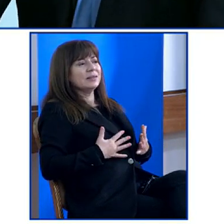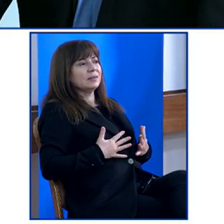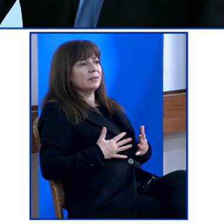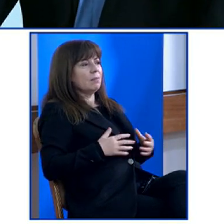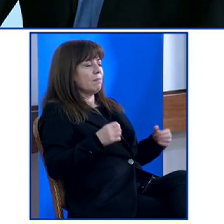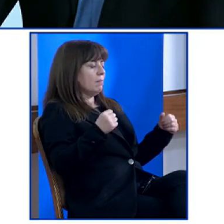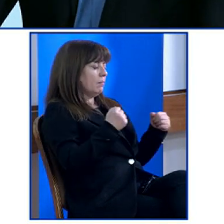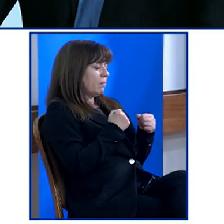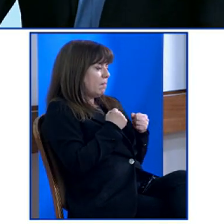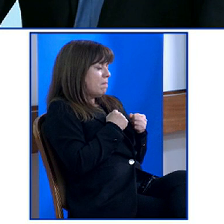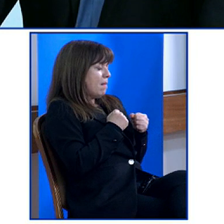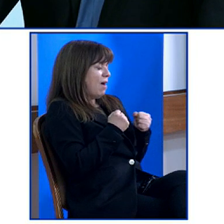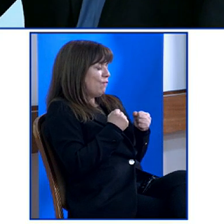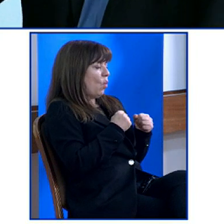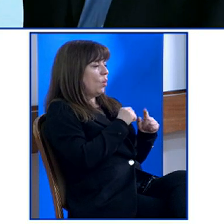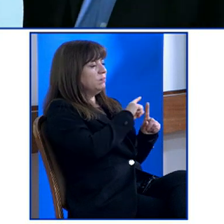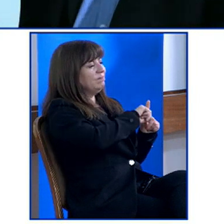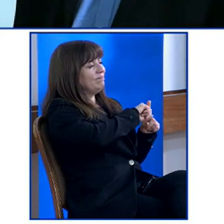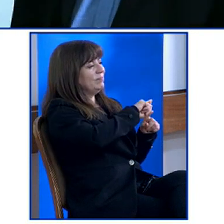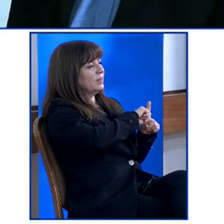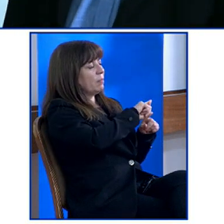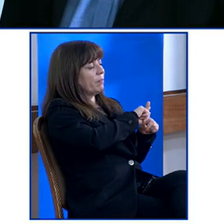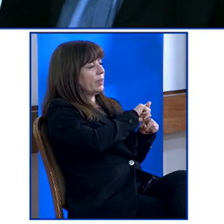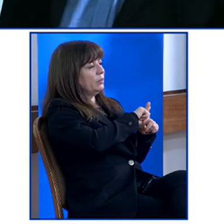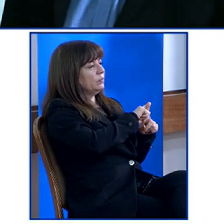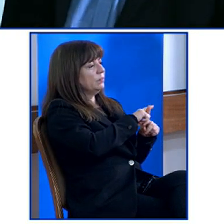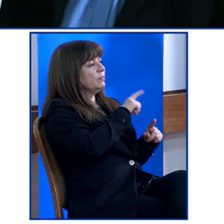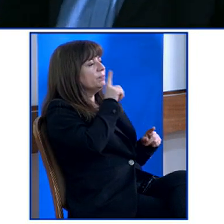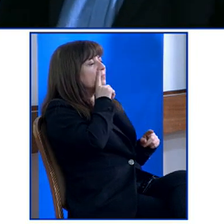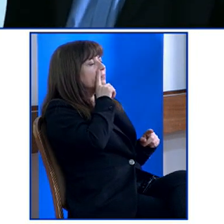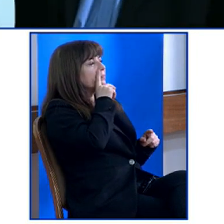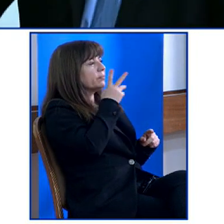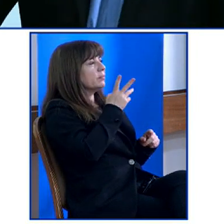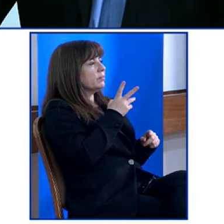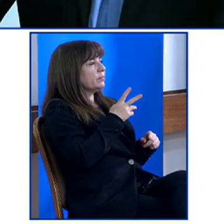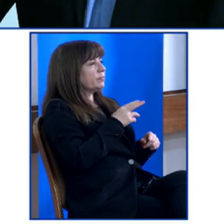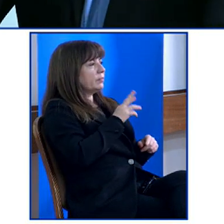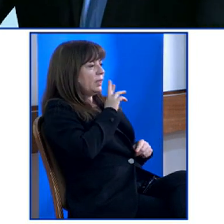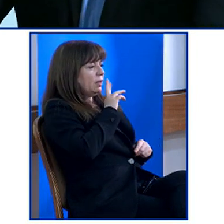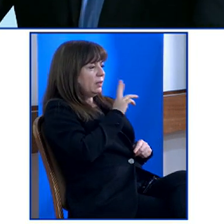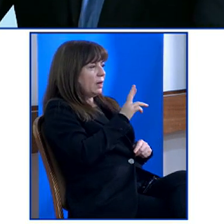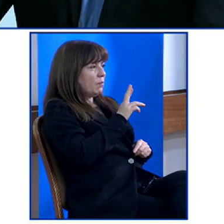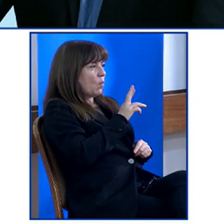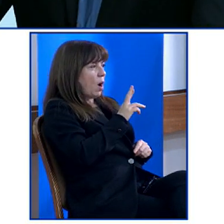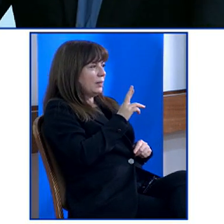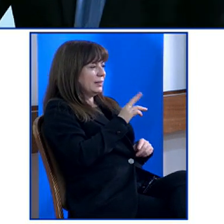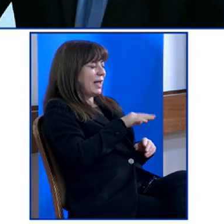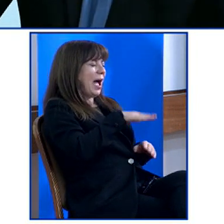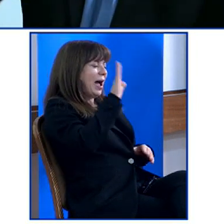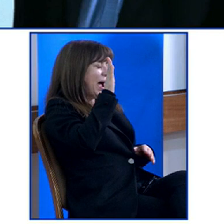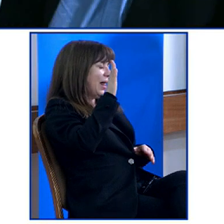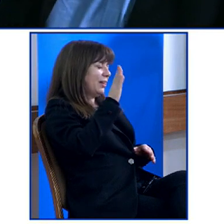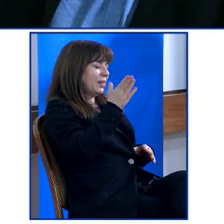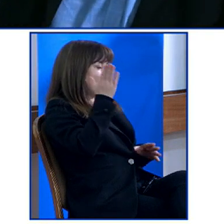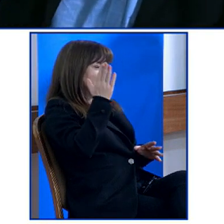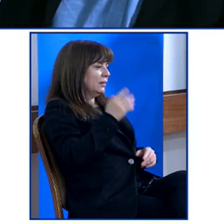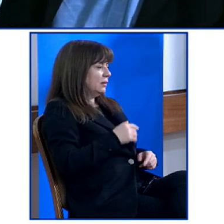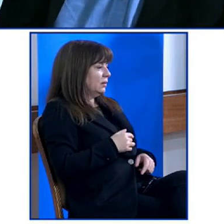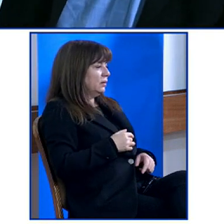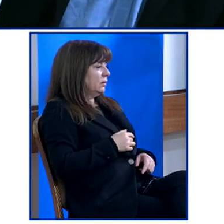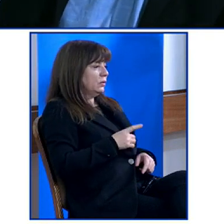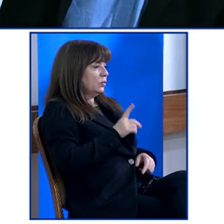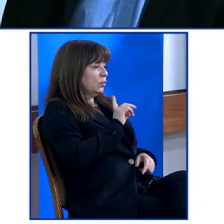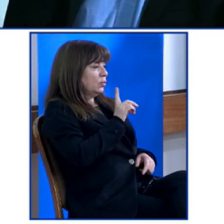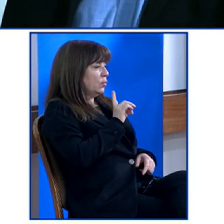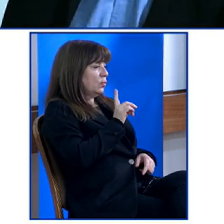manera más fuerte a las temperaturas y tienen una respuesta mucho más alta. No